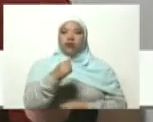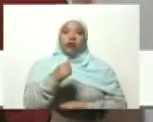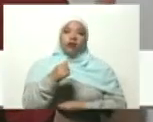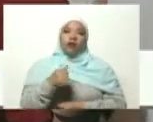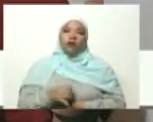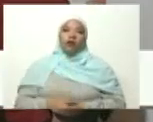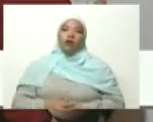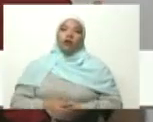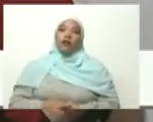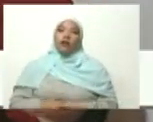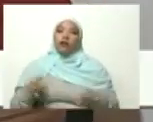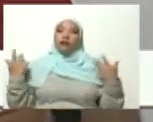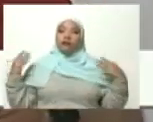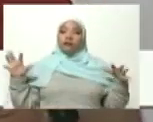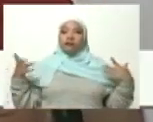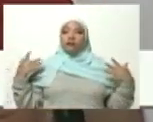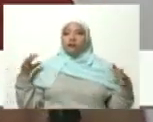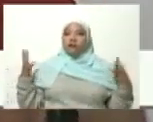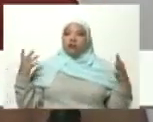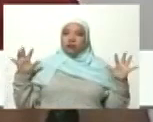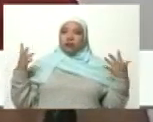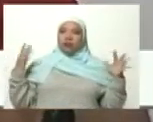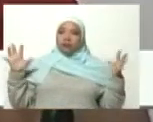que... Apláudete, ¿no?